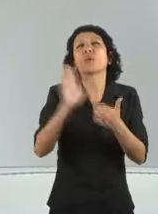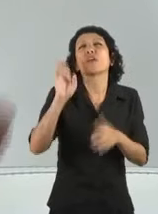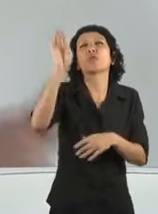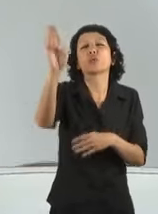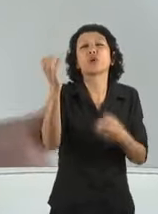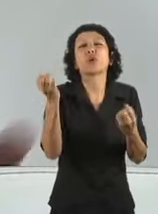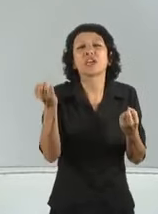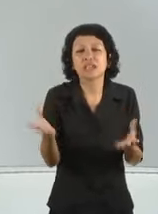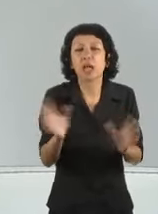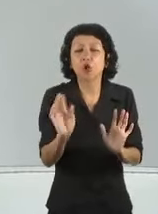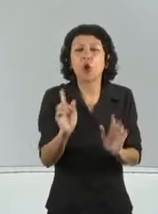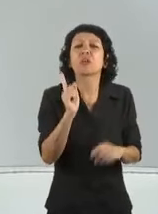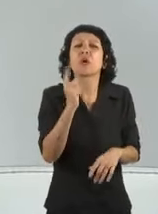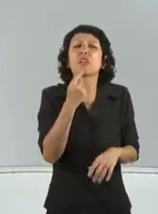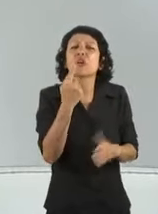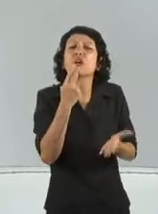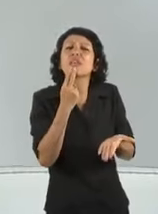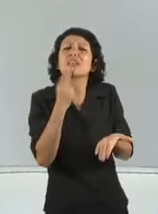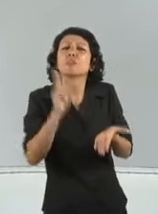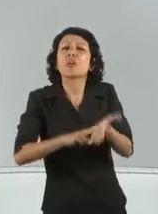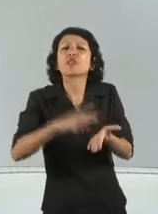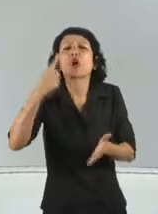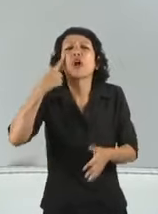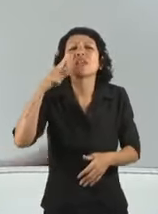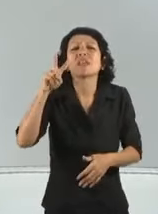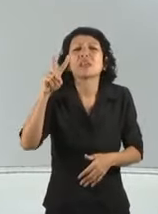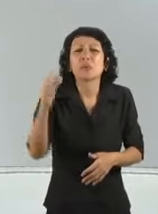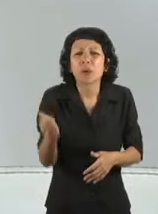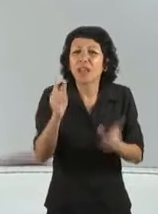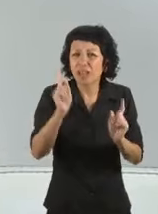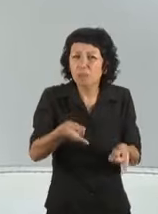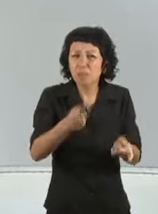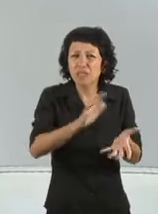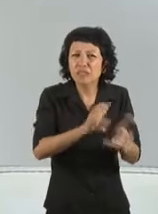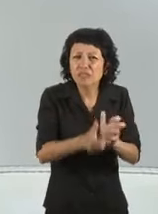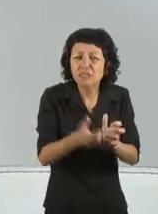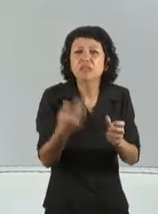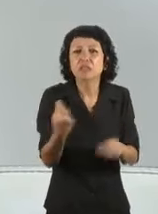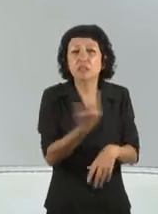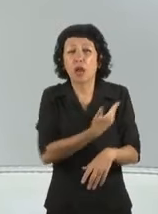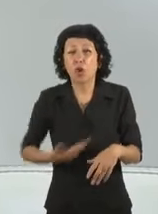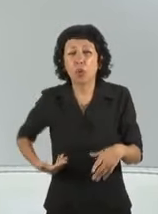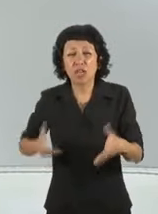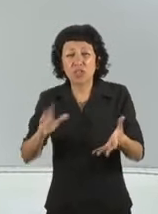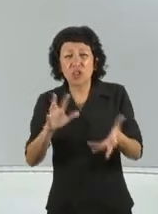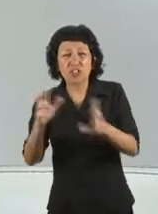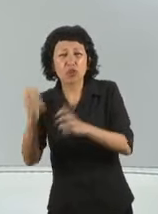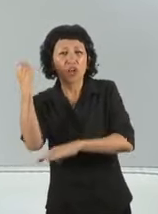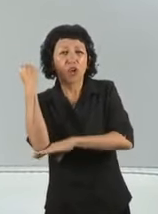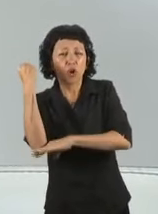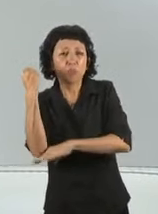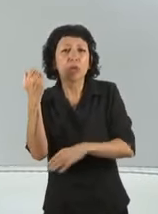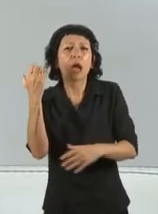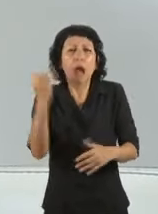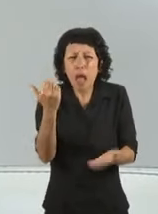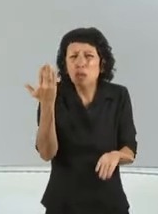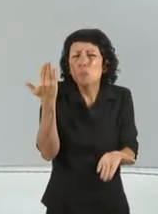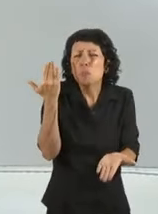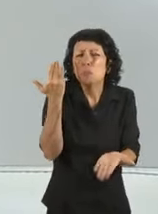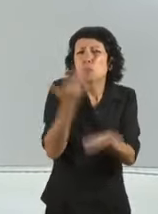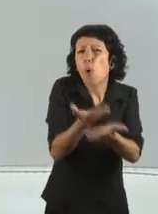impuesto al iva también es un impuesto nefasto y que distorsiona el mercado para el gobierno o no y se ha una propuesta en ese sentido no también